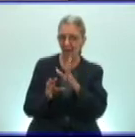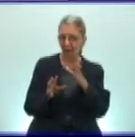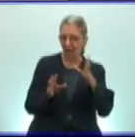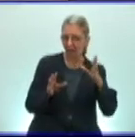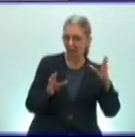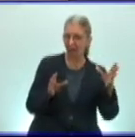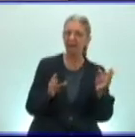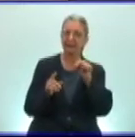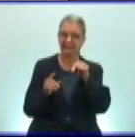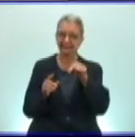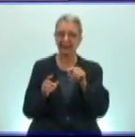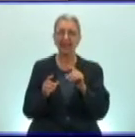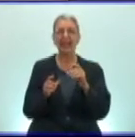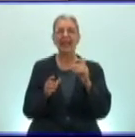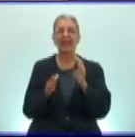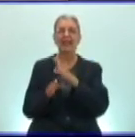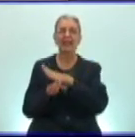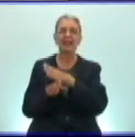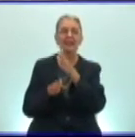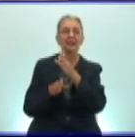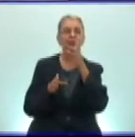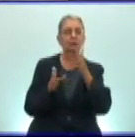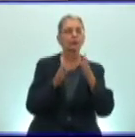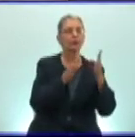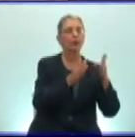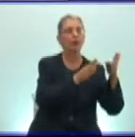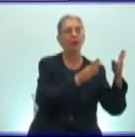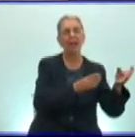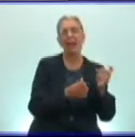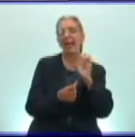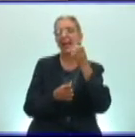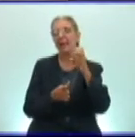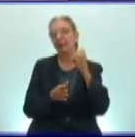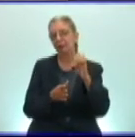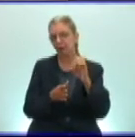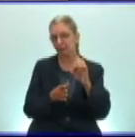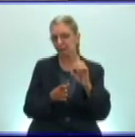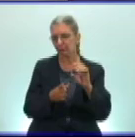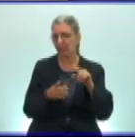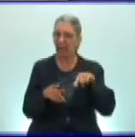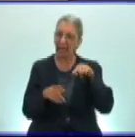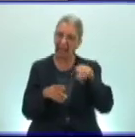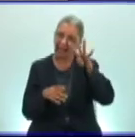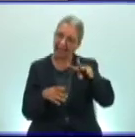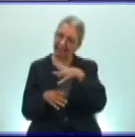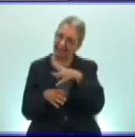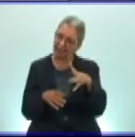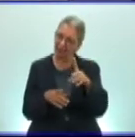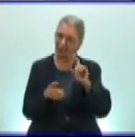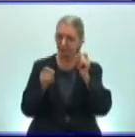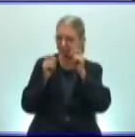los electrones. Sobre la tabla periódica quiero comentarles un dato curioso.